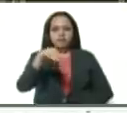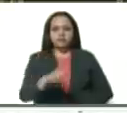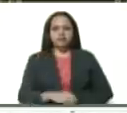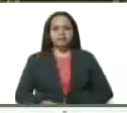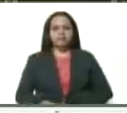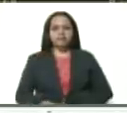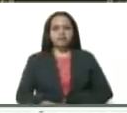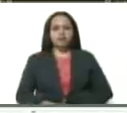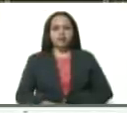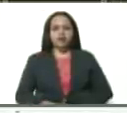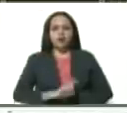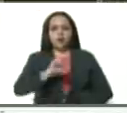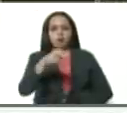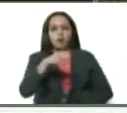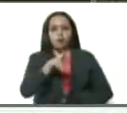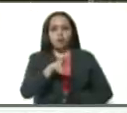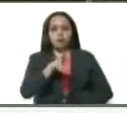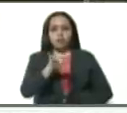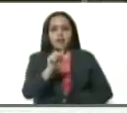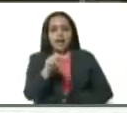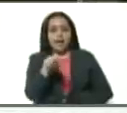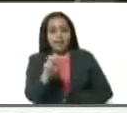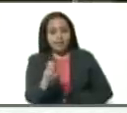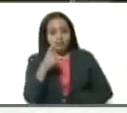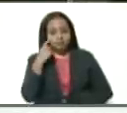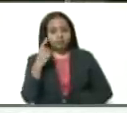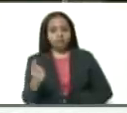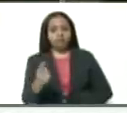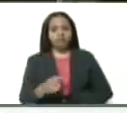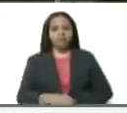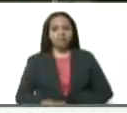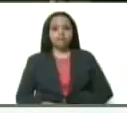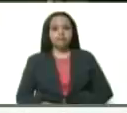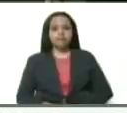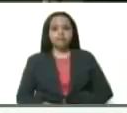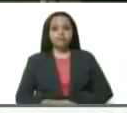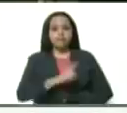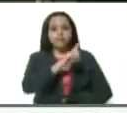6.295. Guyana, escúchese bien,